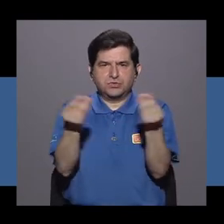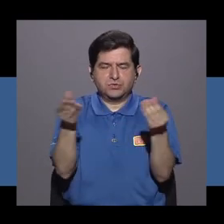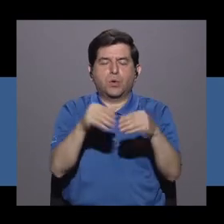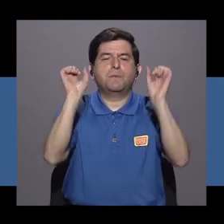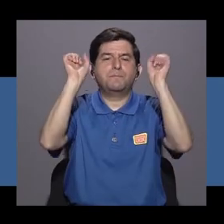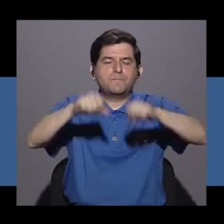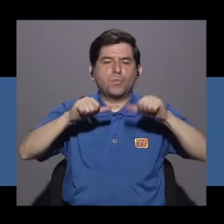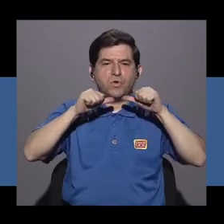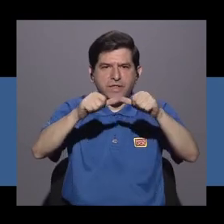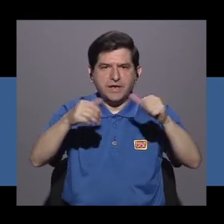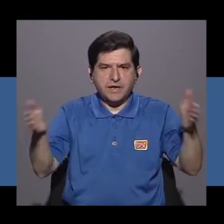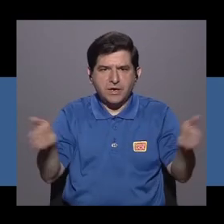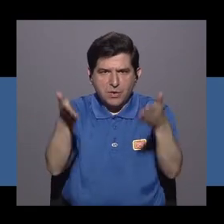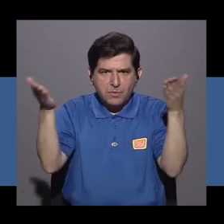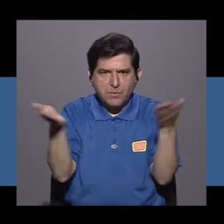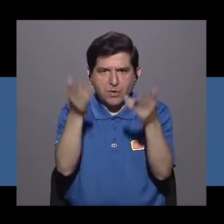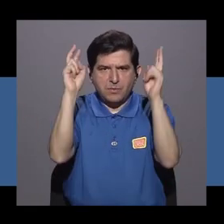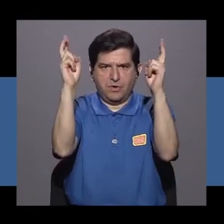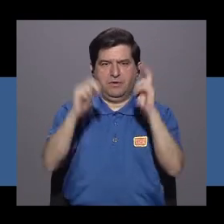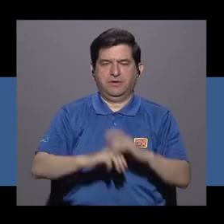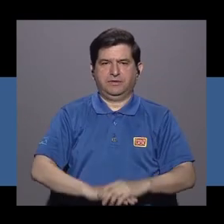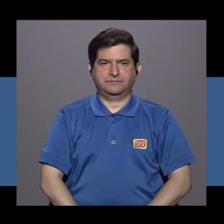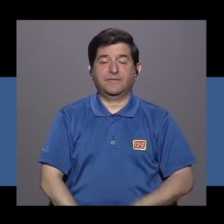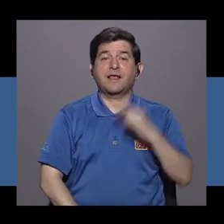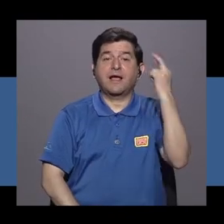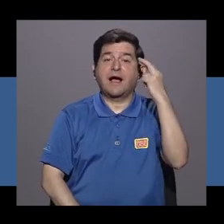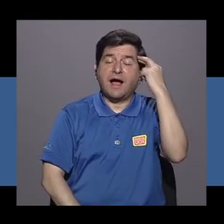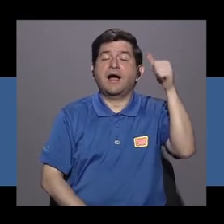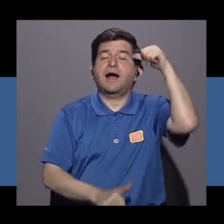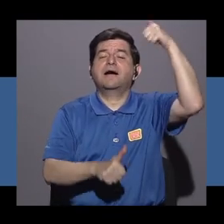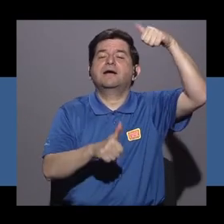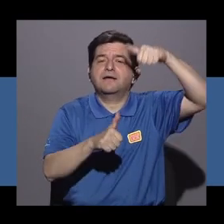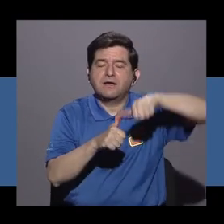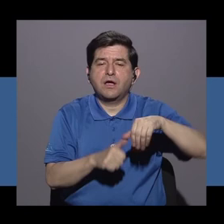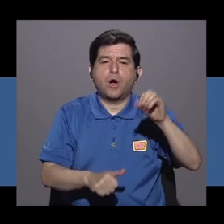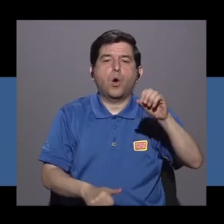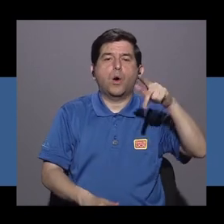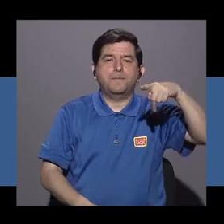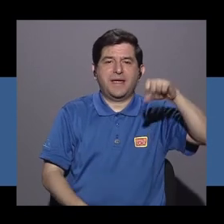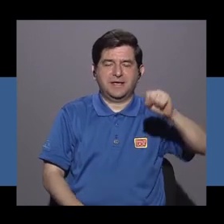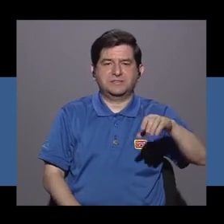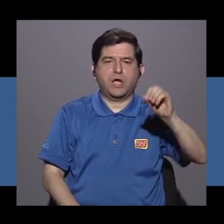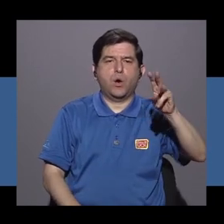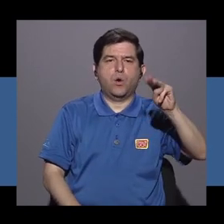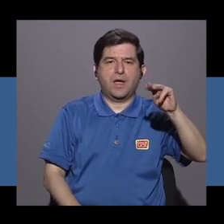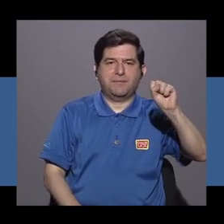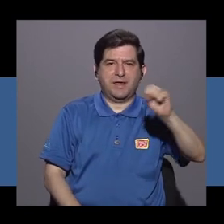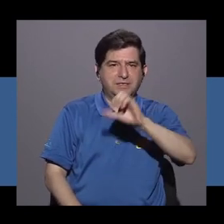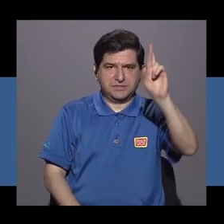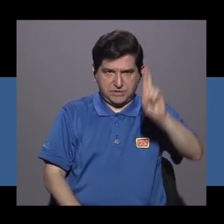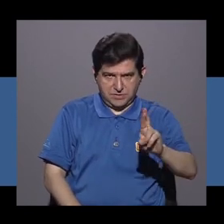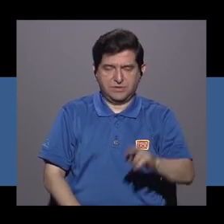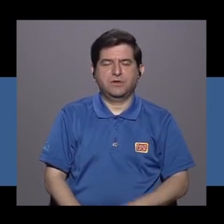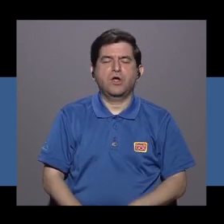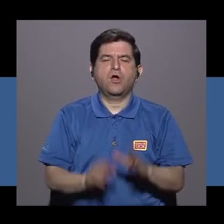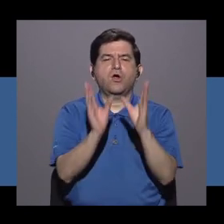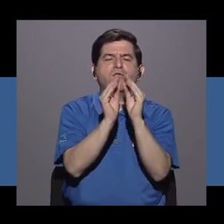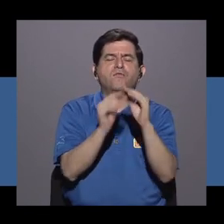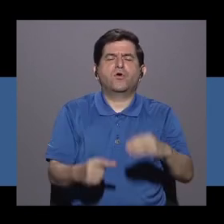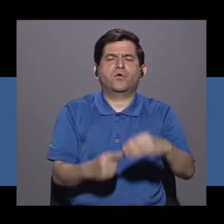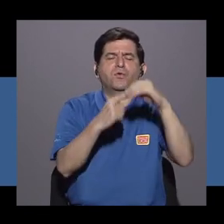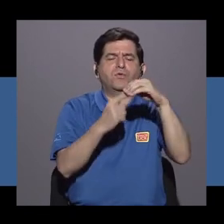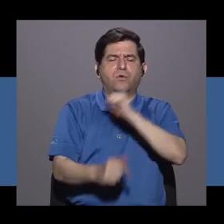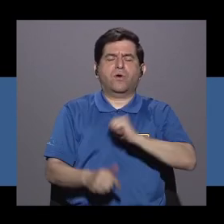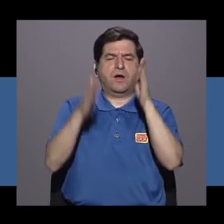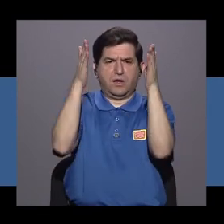produce para continuar promoviendo el tema. Debido a esta conmemoración, la OPS-OMS en Costa Rica realizó un foro